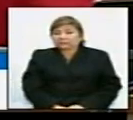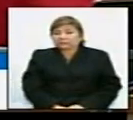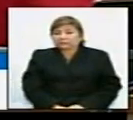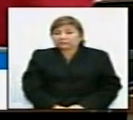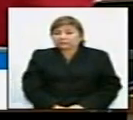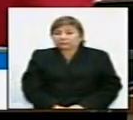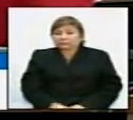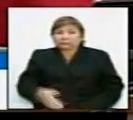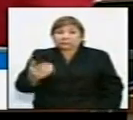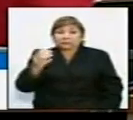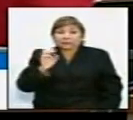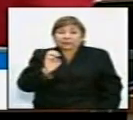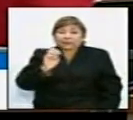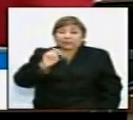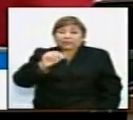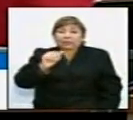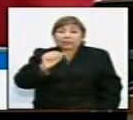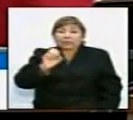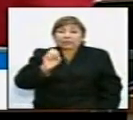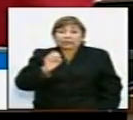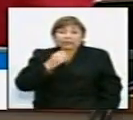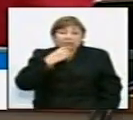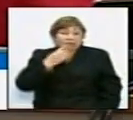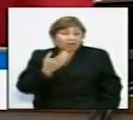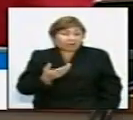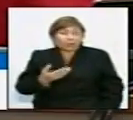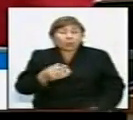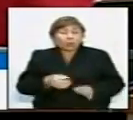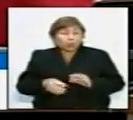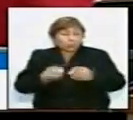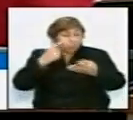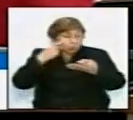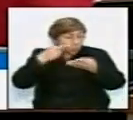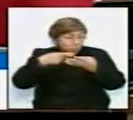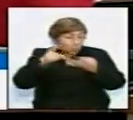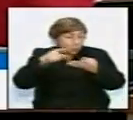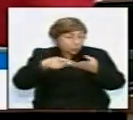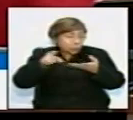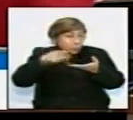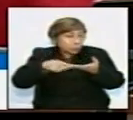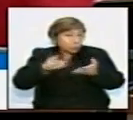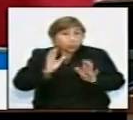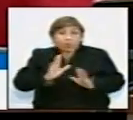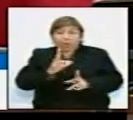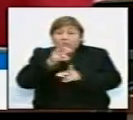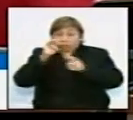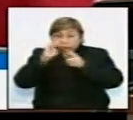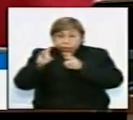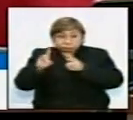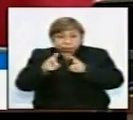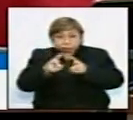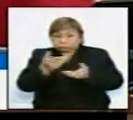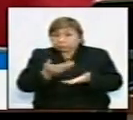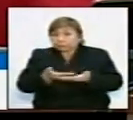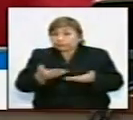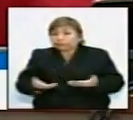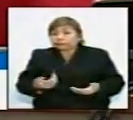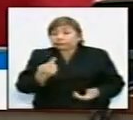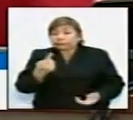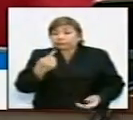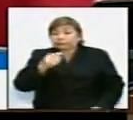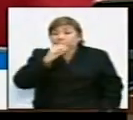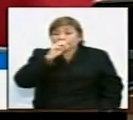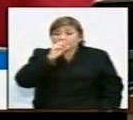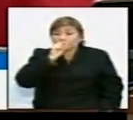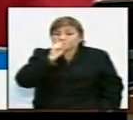El SENASA cumple un rol muy importante y hace un control, ¿no? Pero no controla cada